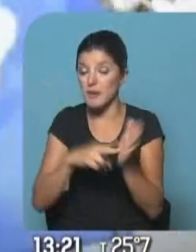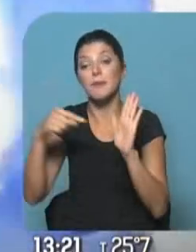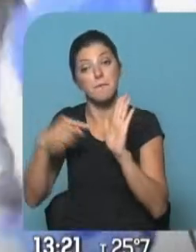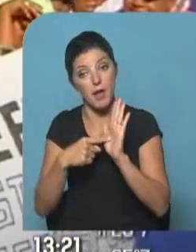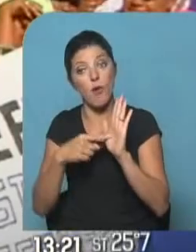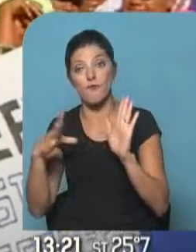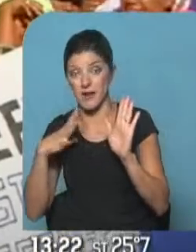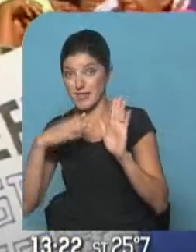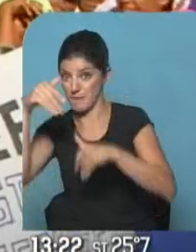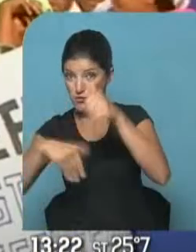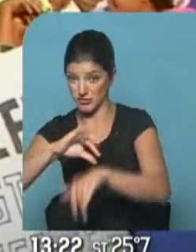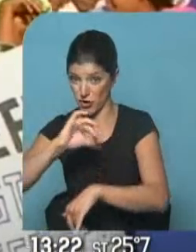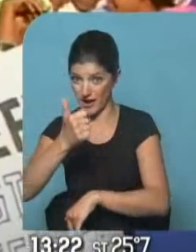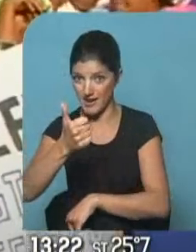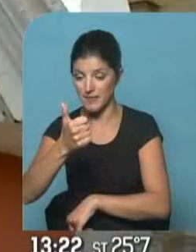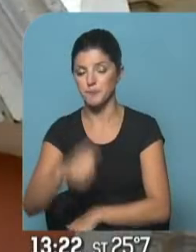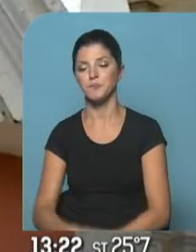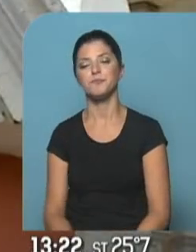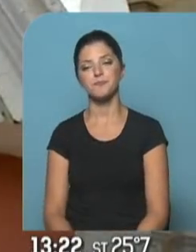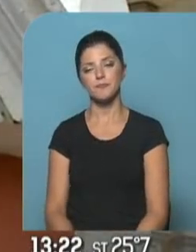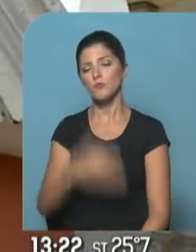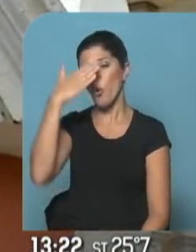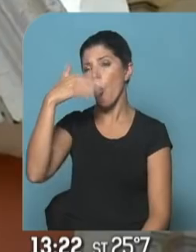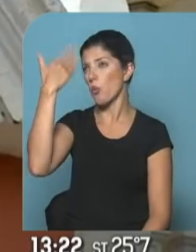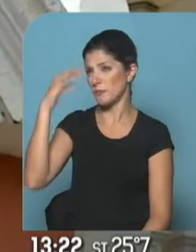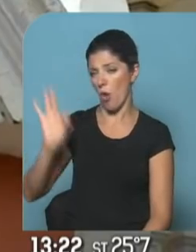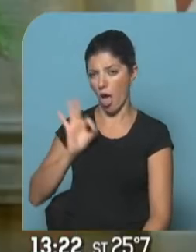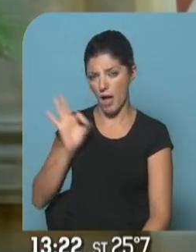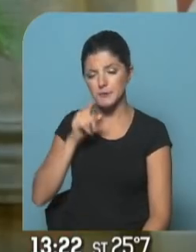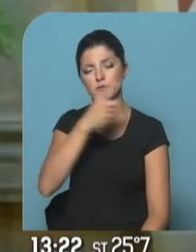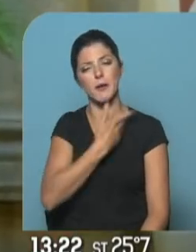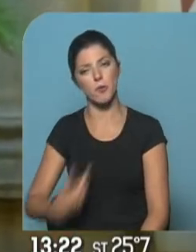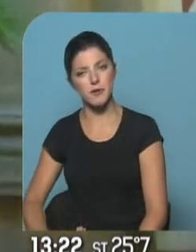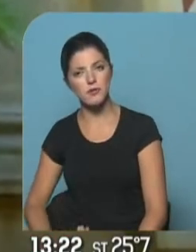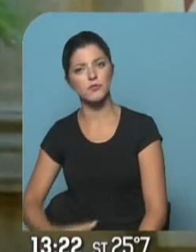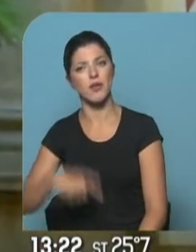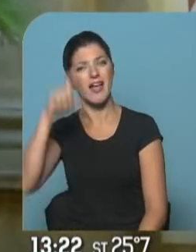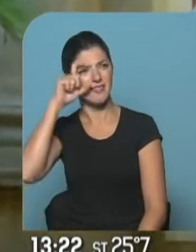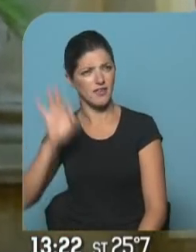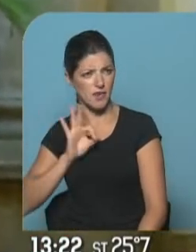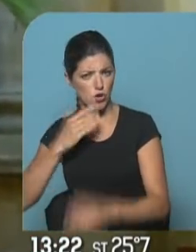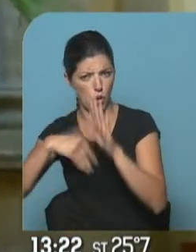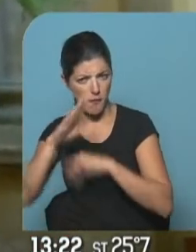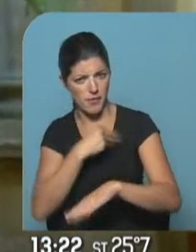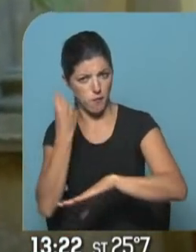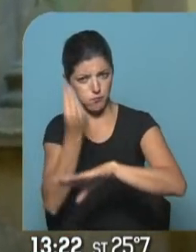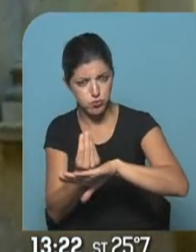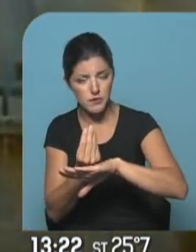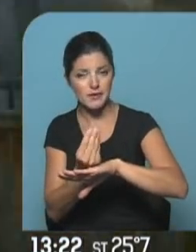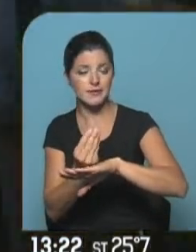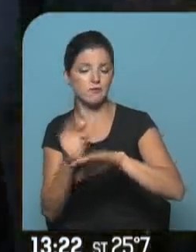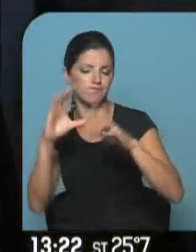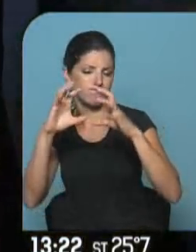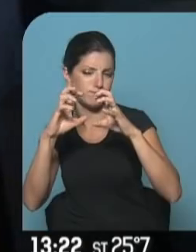favorable. Su gobierno exhibe en los últimos años el desgaste de más de una década en el poder y su propia base electoral